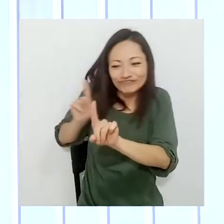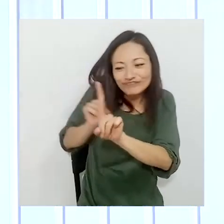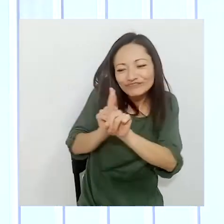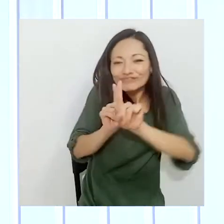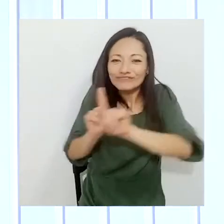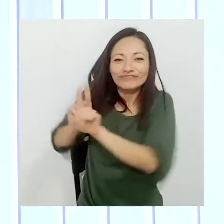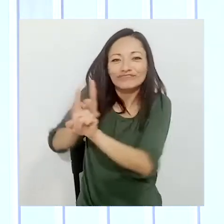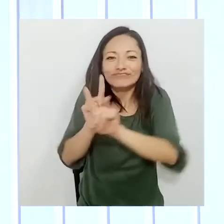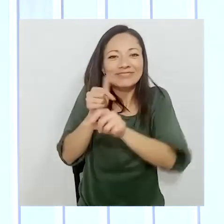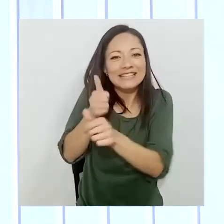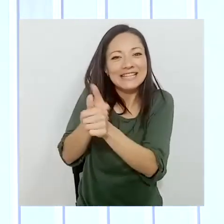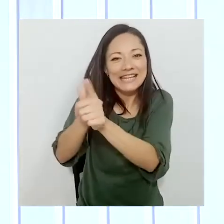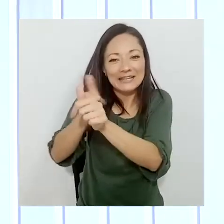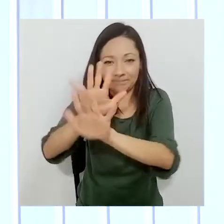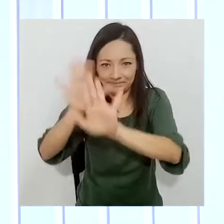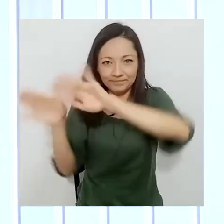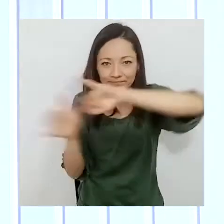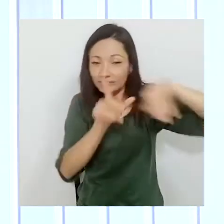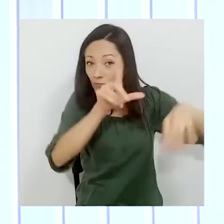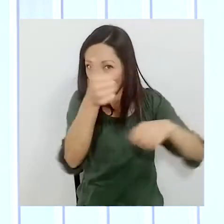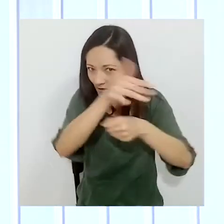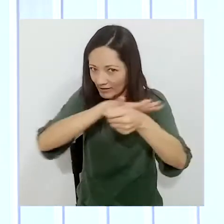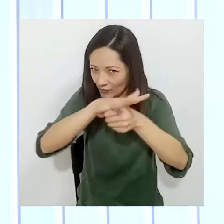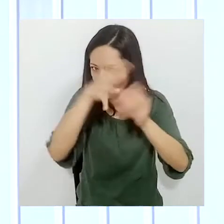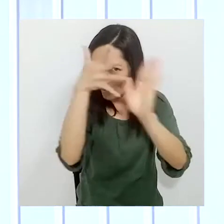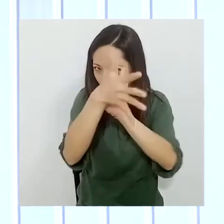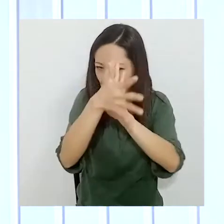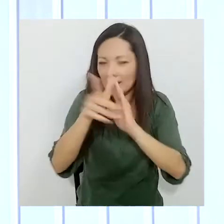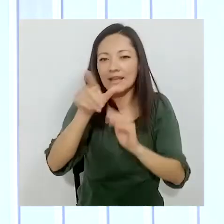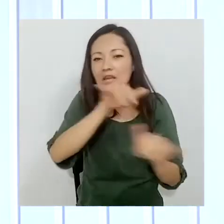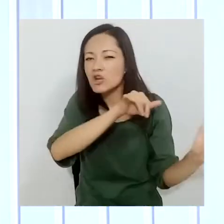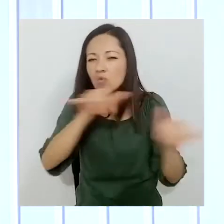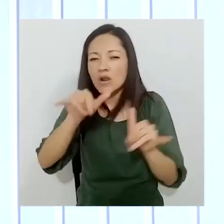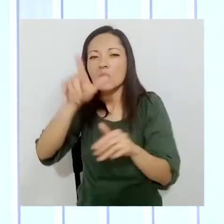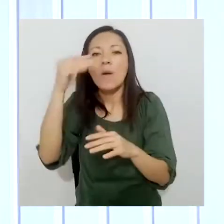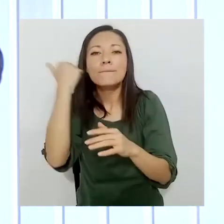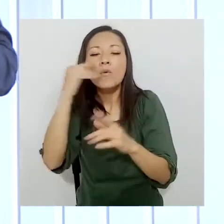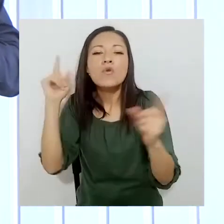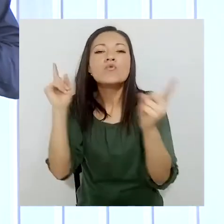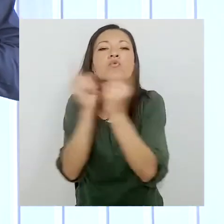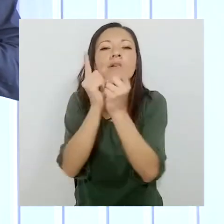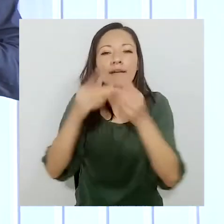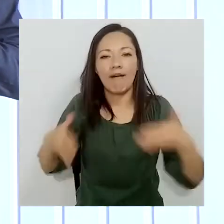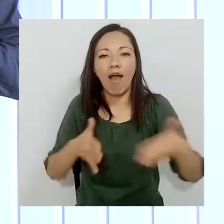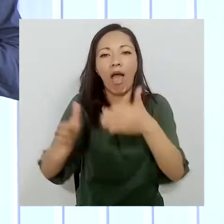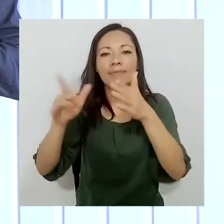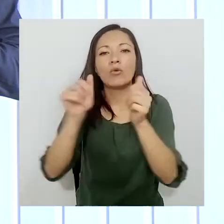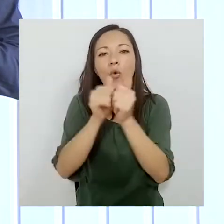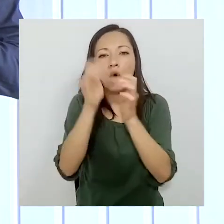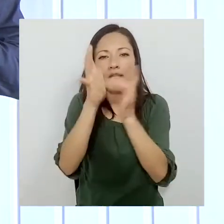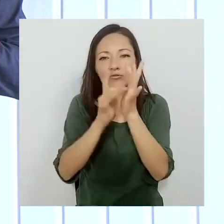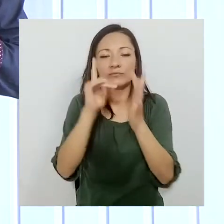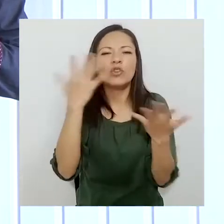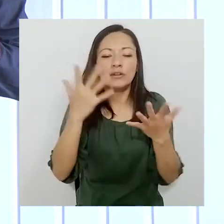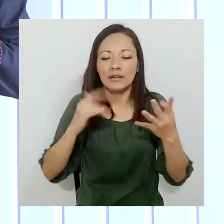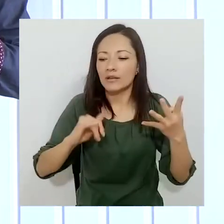el camino. Otra mujer que se encontró con Jesús en el camino, Juan capítulo 4,